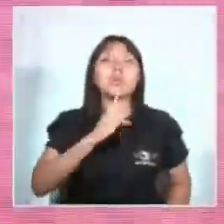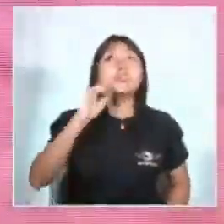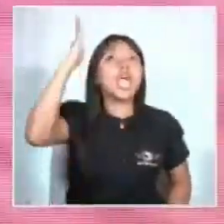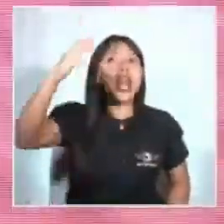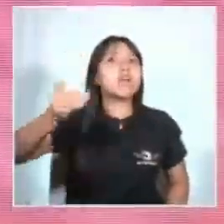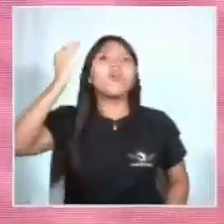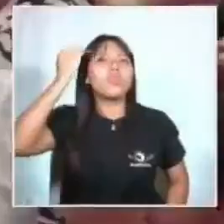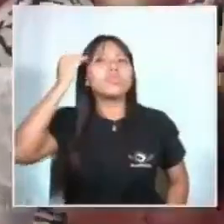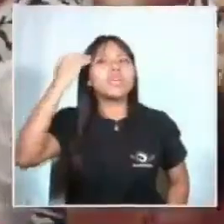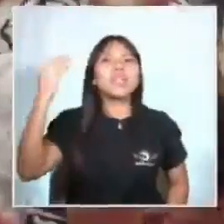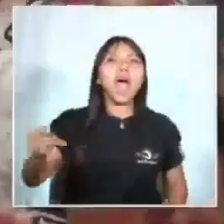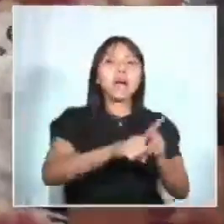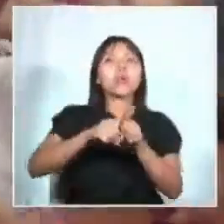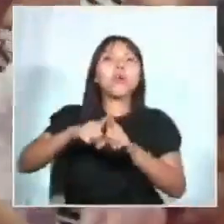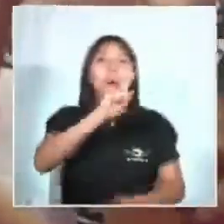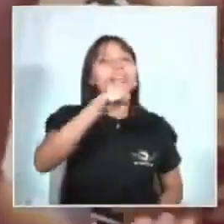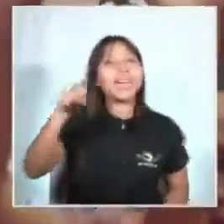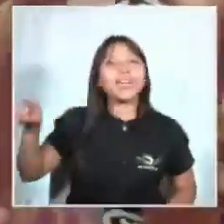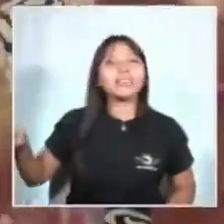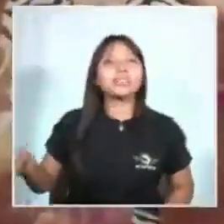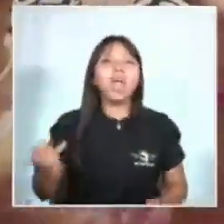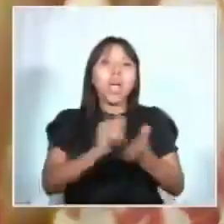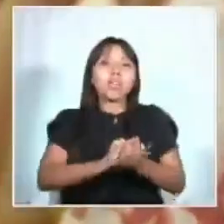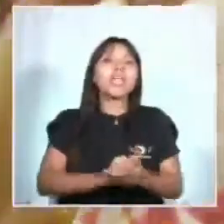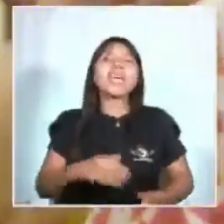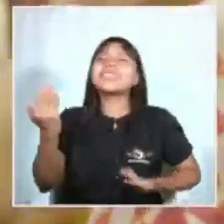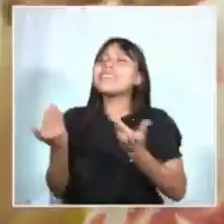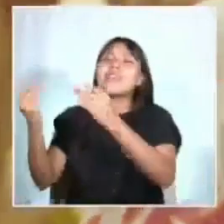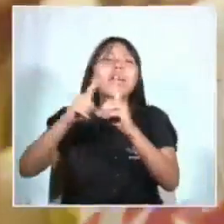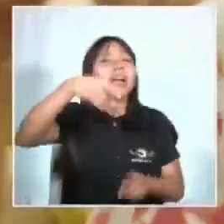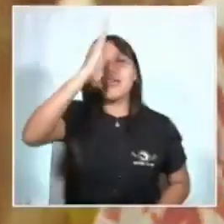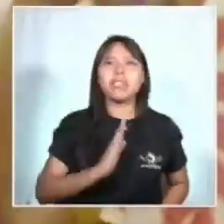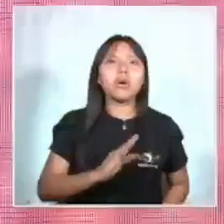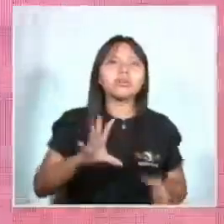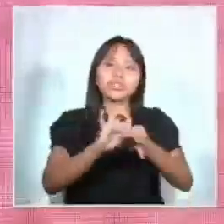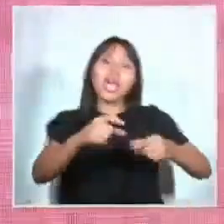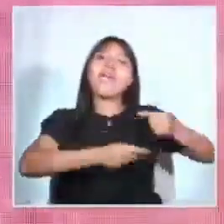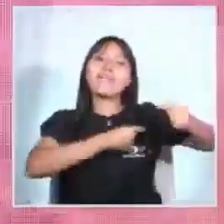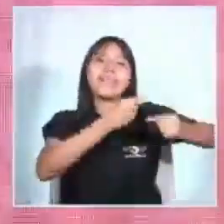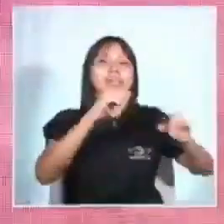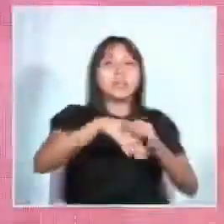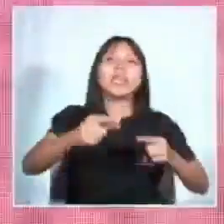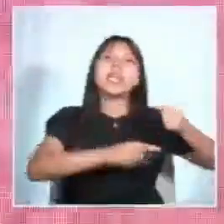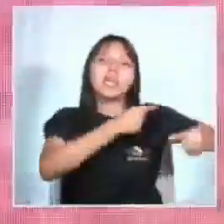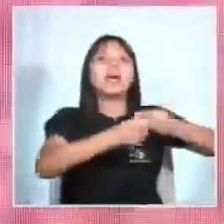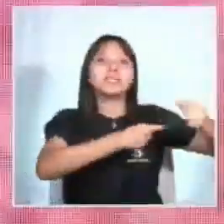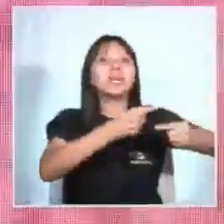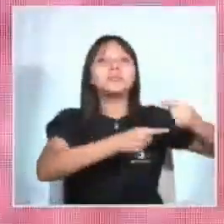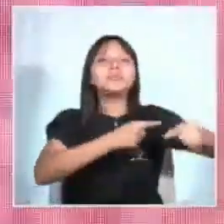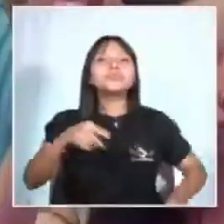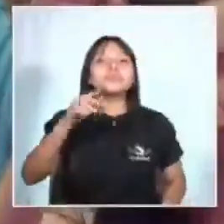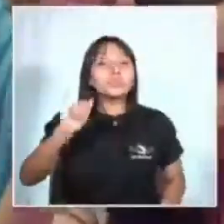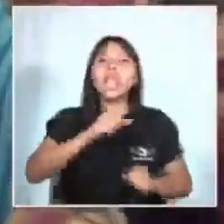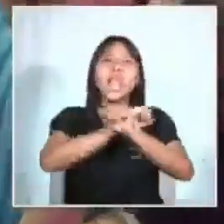conocidos como aquellos que sirven a Dios de generación en generación.